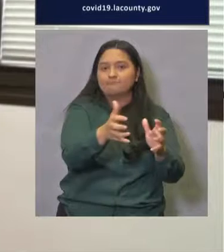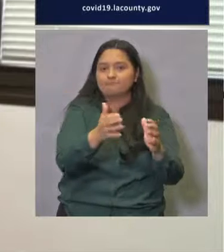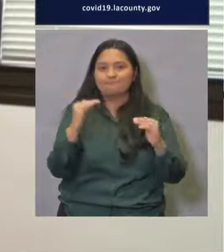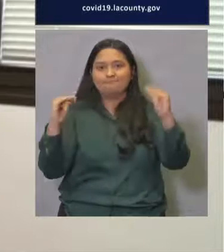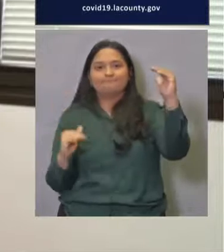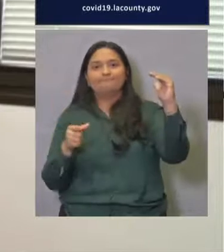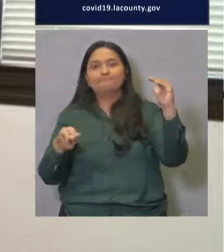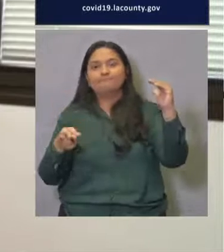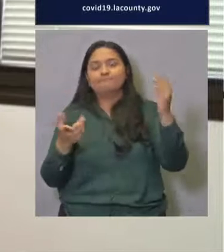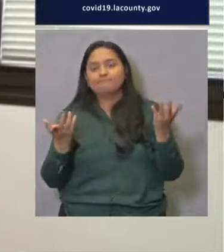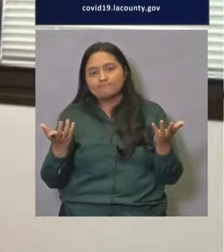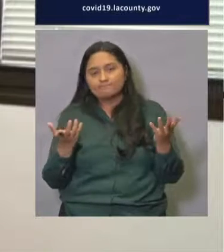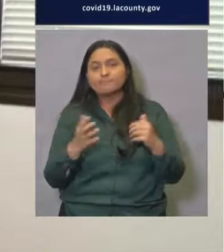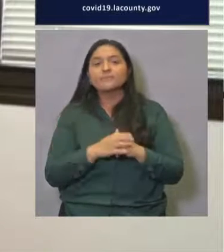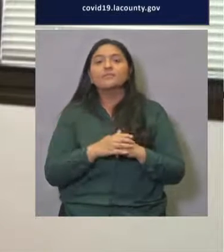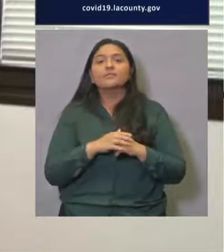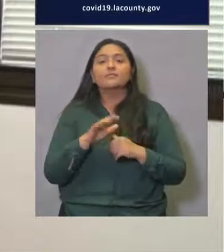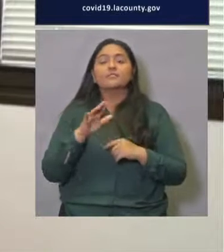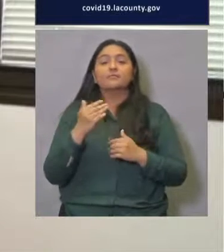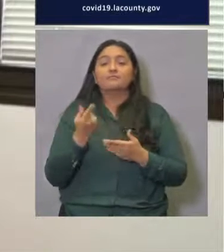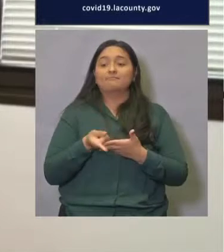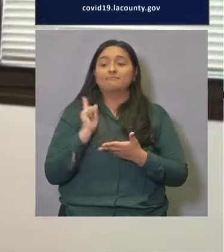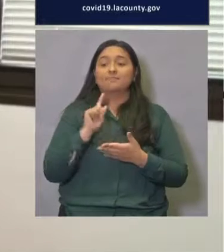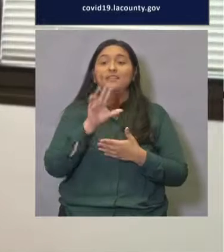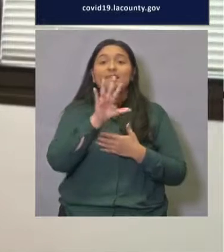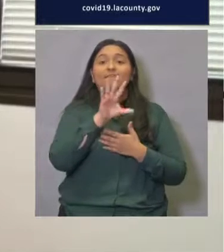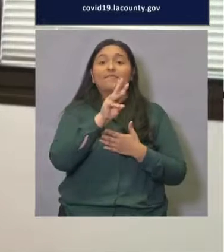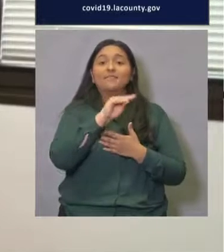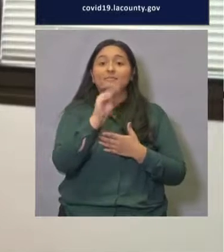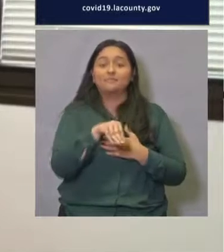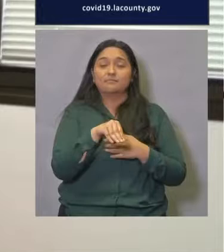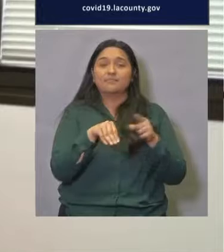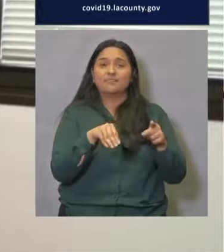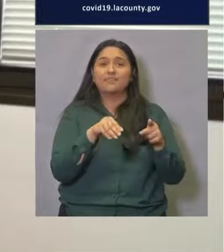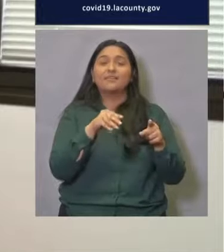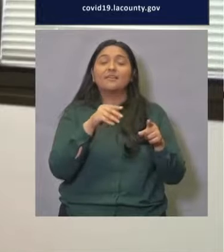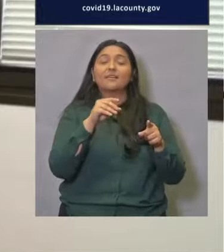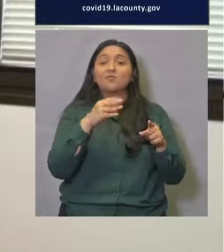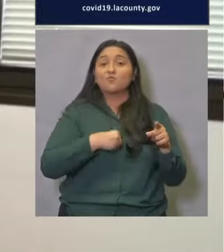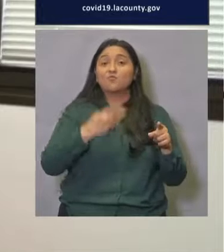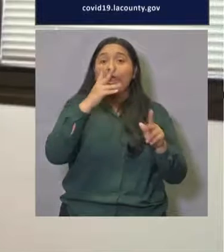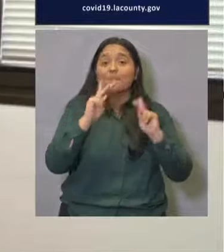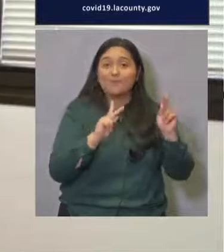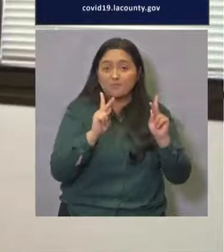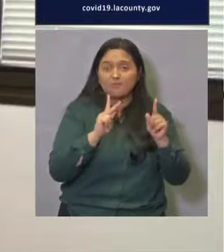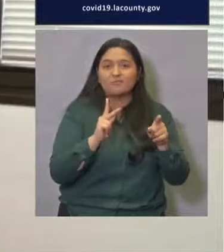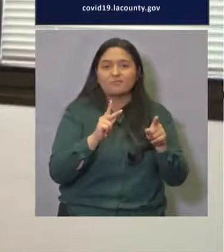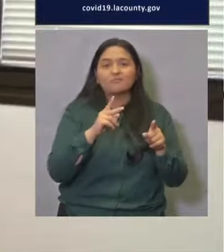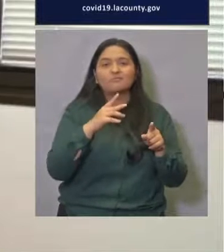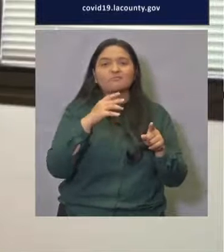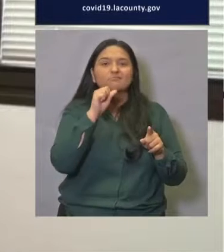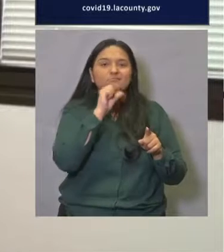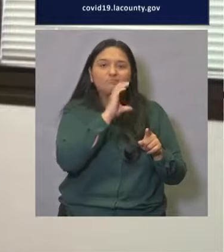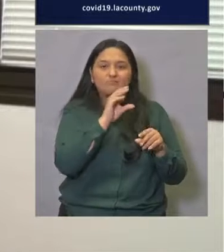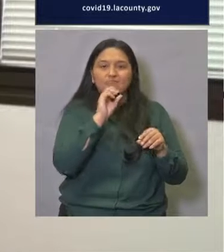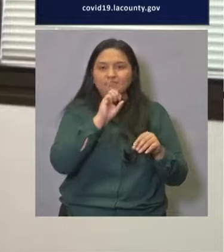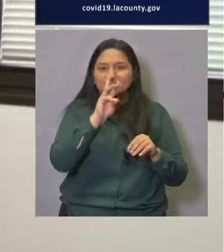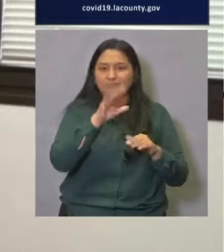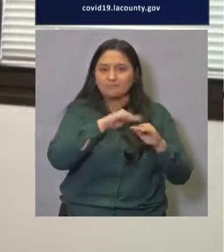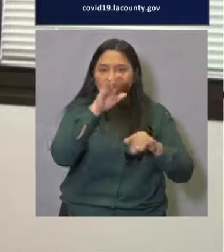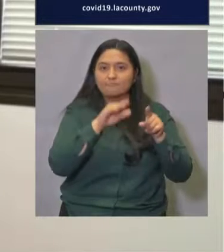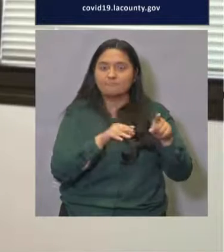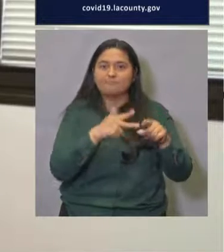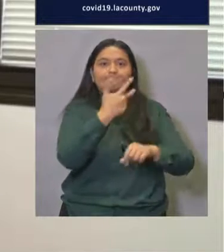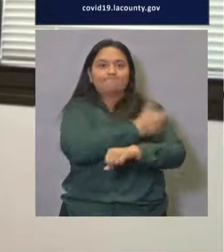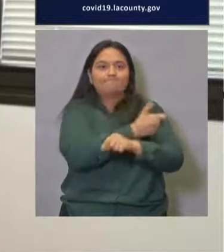el 56% de los residentes blancos mayores de 65 años habían recibido al menos una dosis de la vacuna,